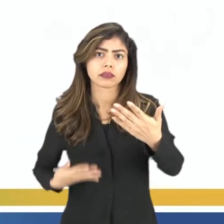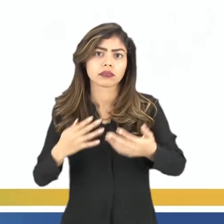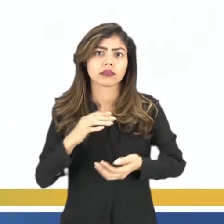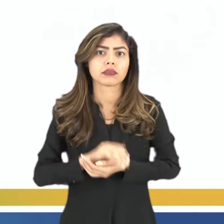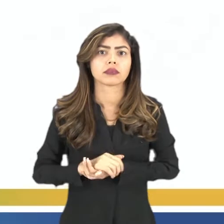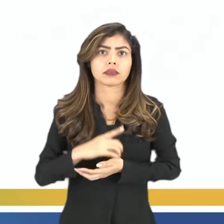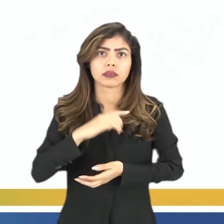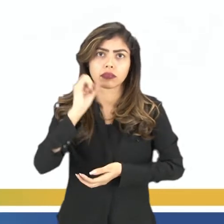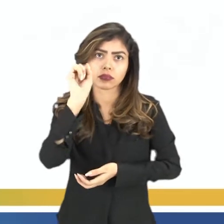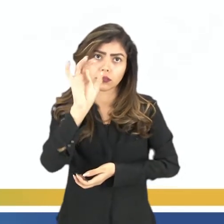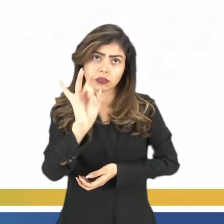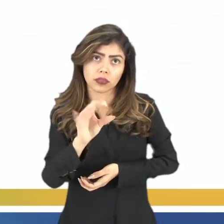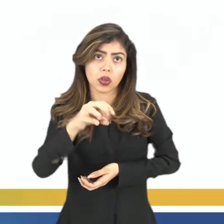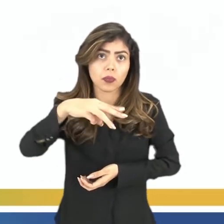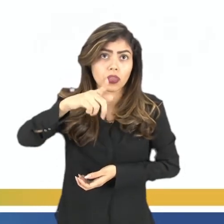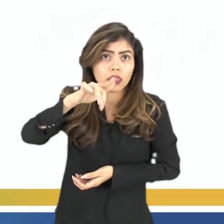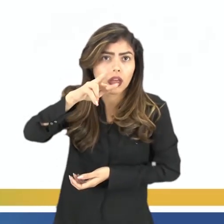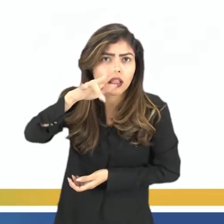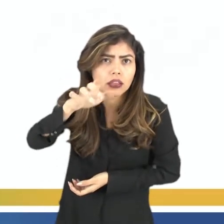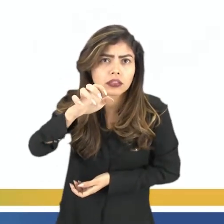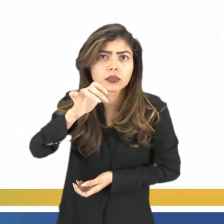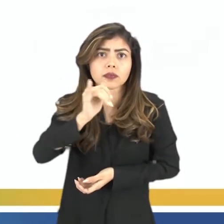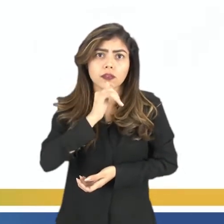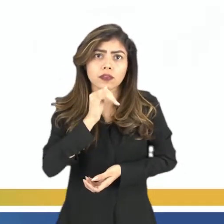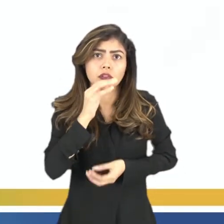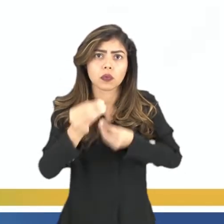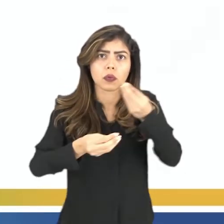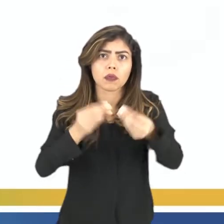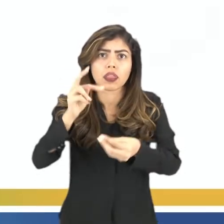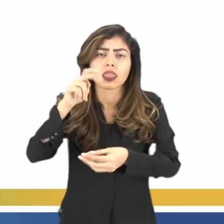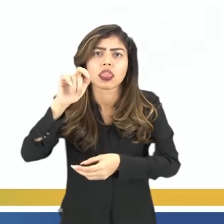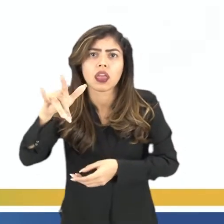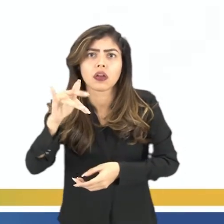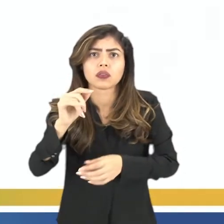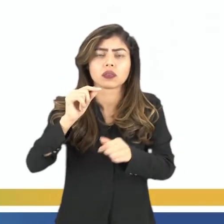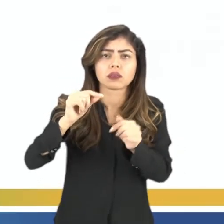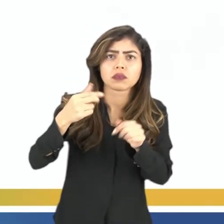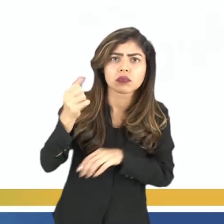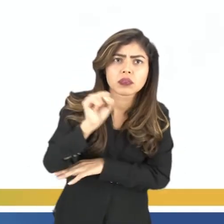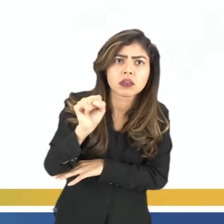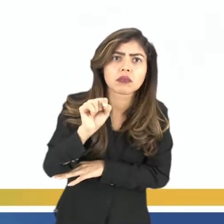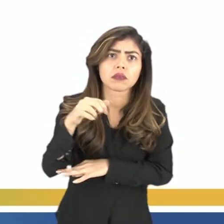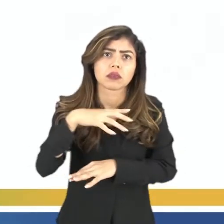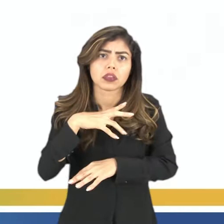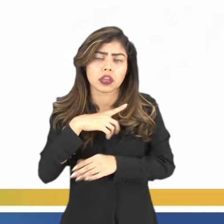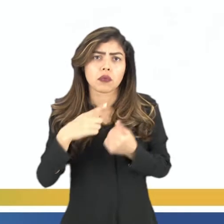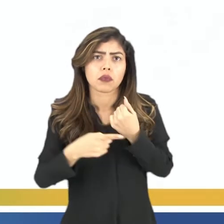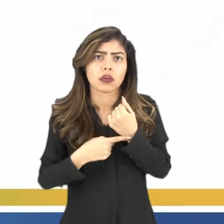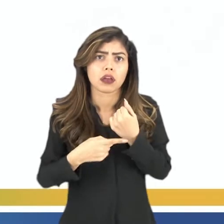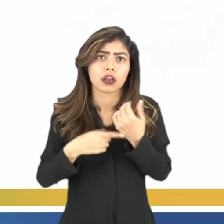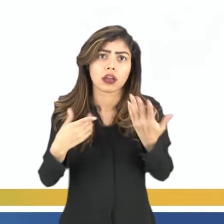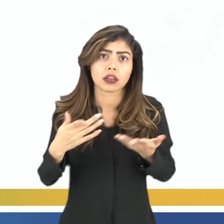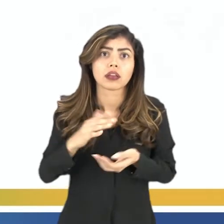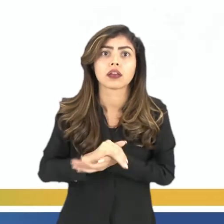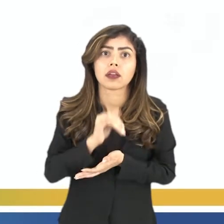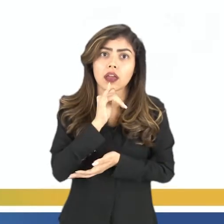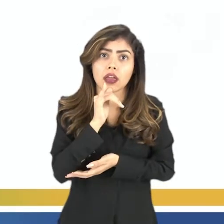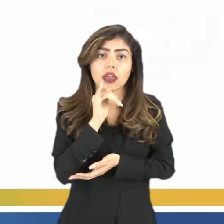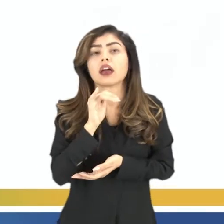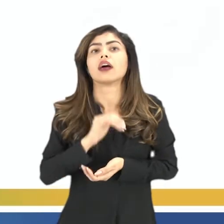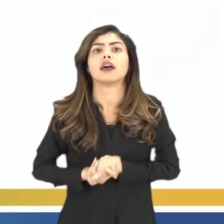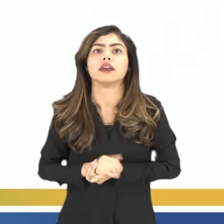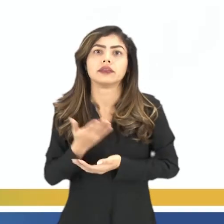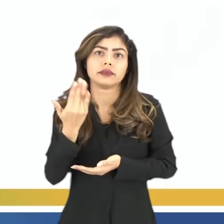tenemos las modales, por ejemplo, como tal, como según, sin que, tenemos las temporales que están